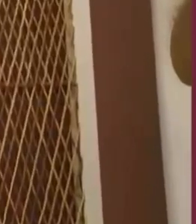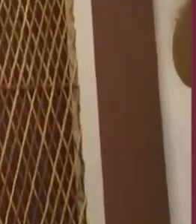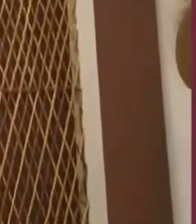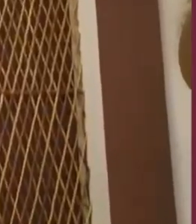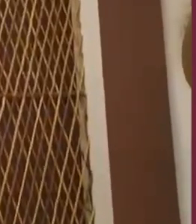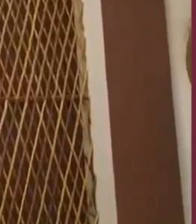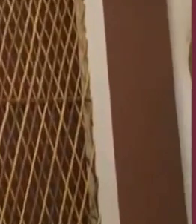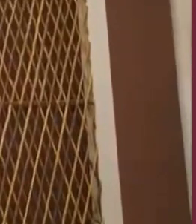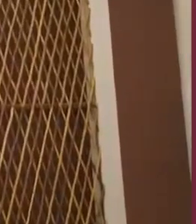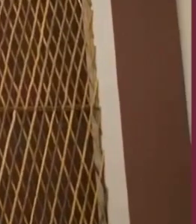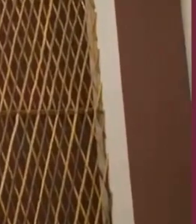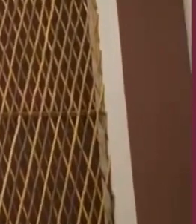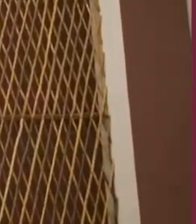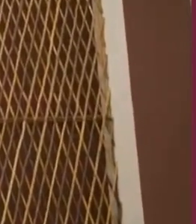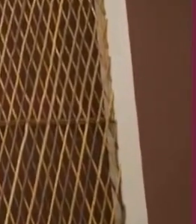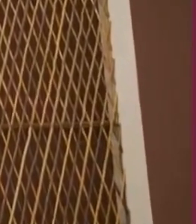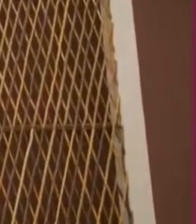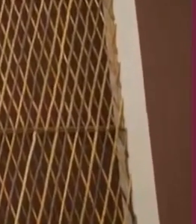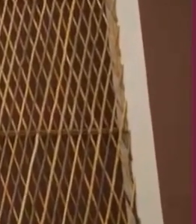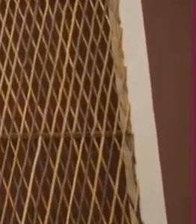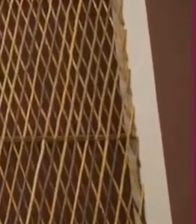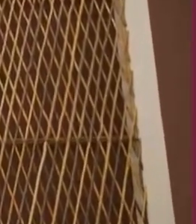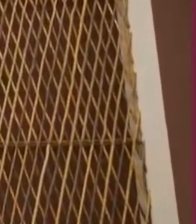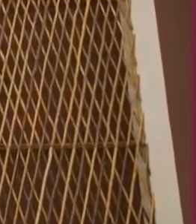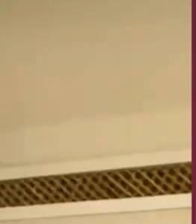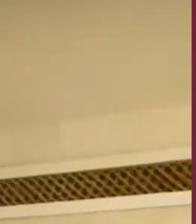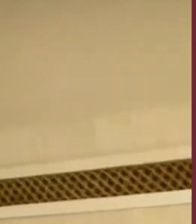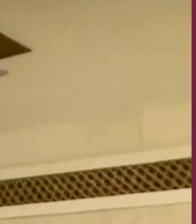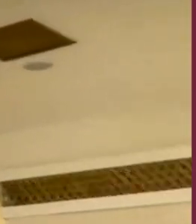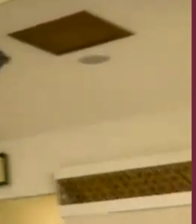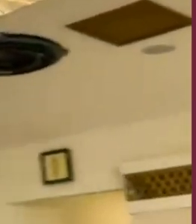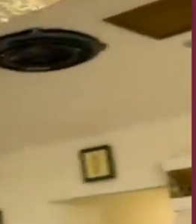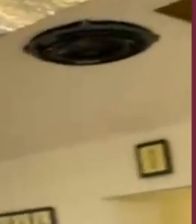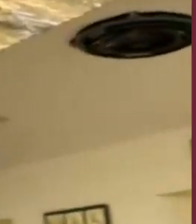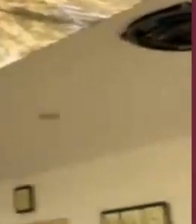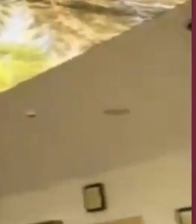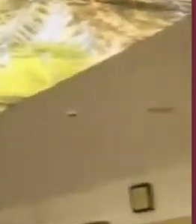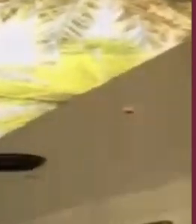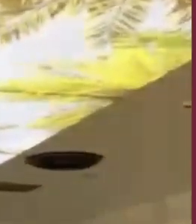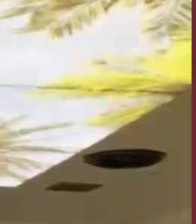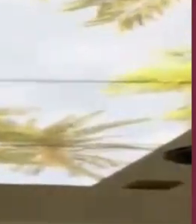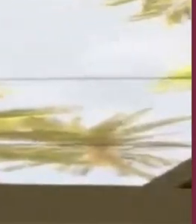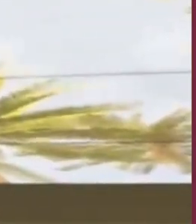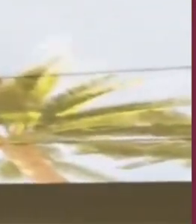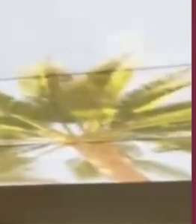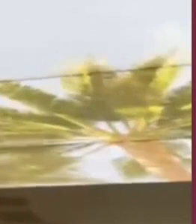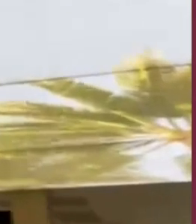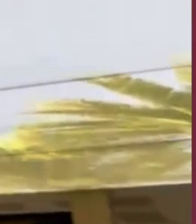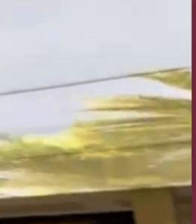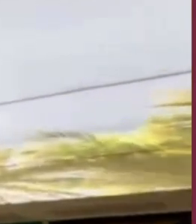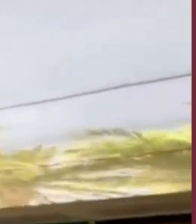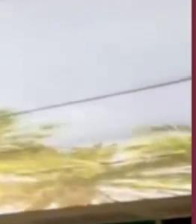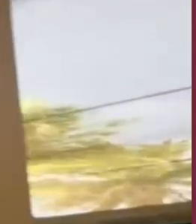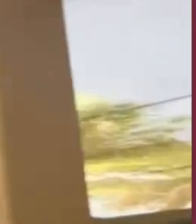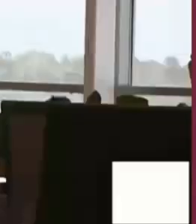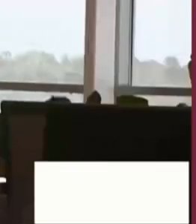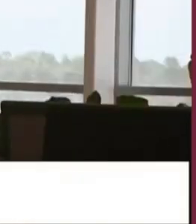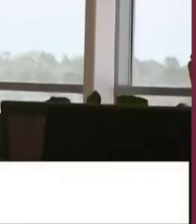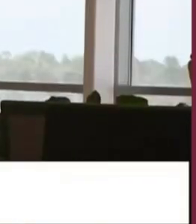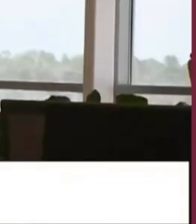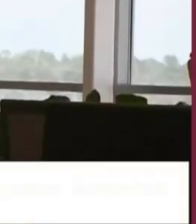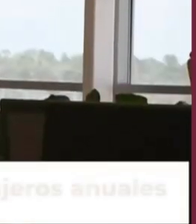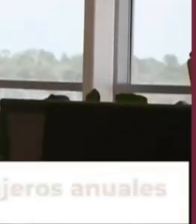75.156 metros cuadrados de construcción distribuidos en 4 niveles con una longitud de 430 metros y